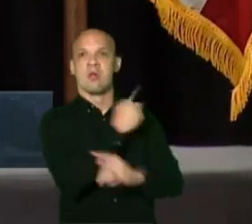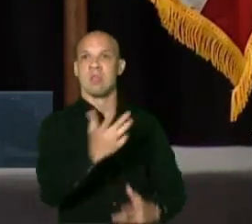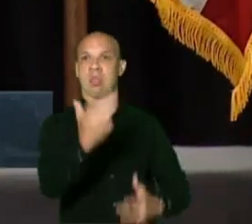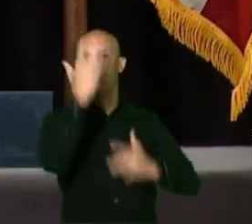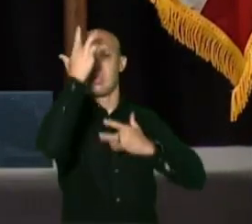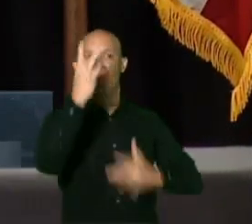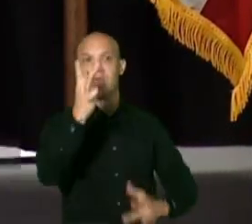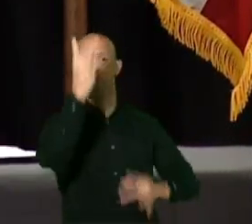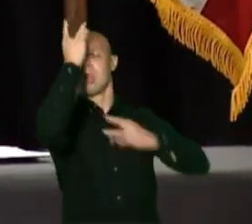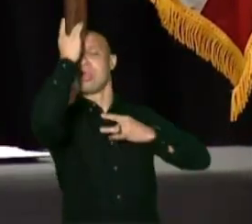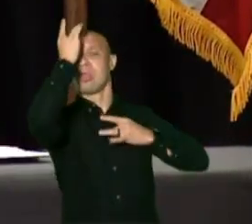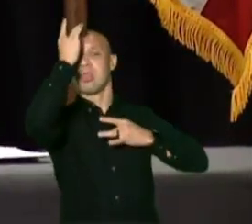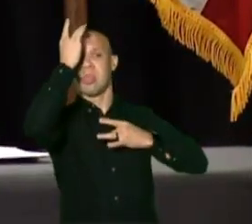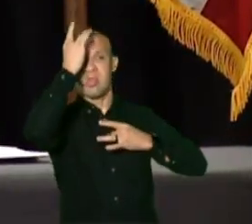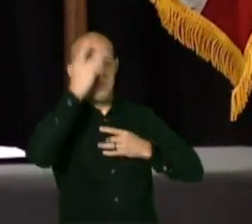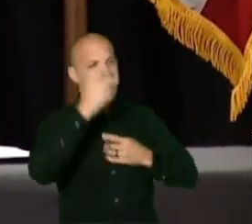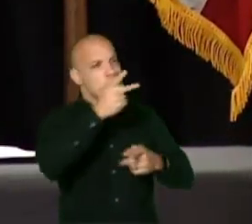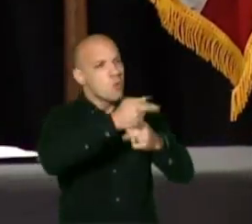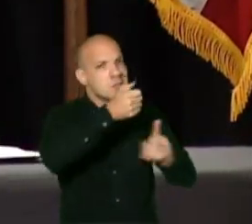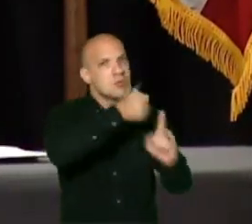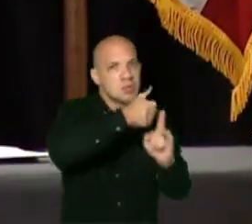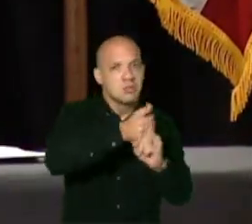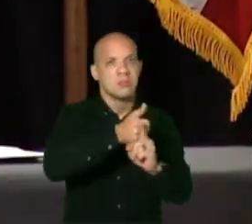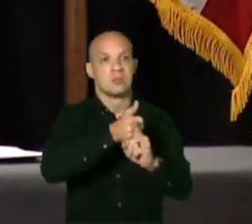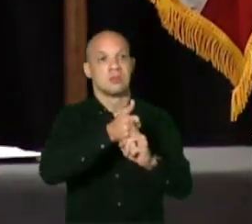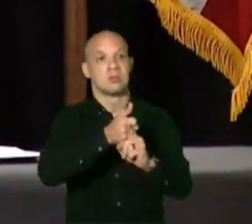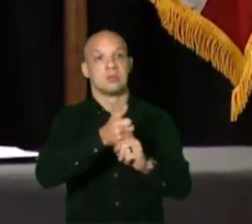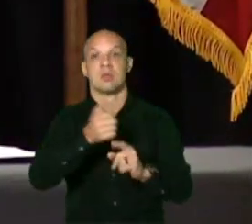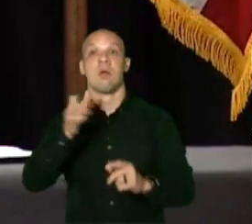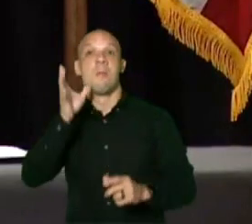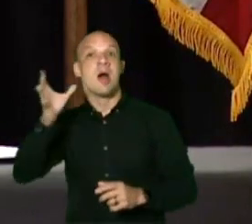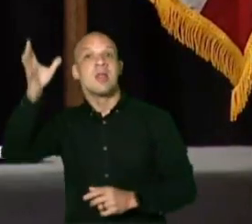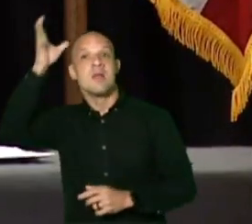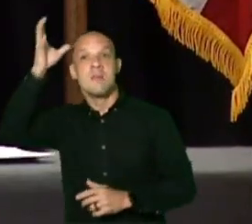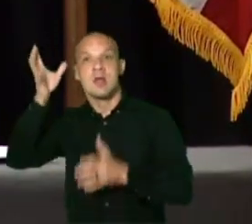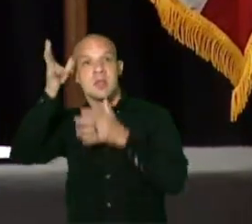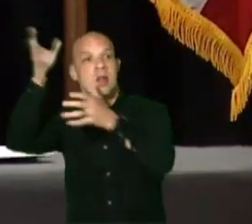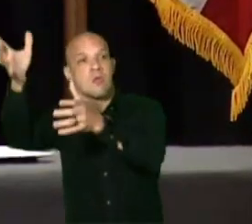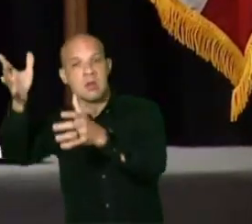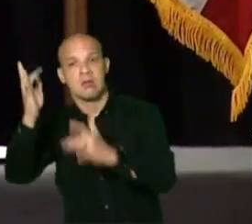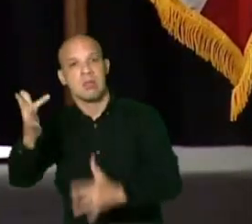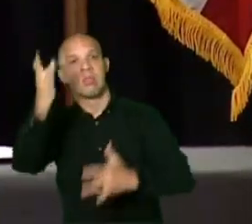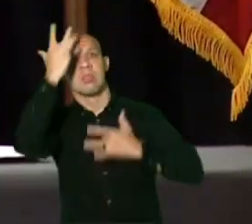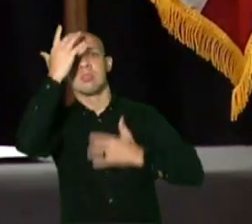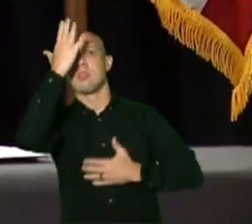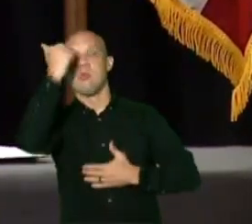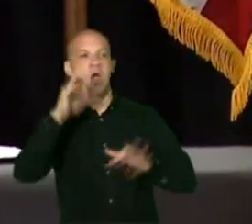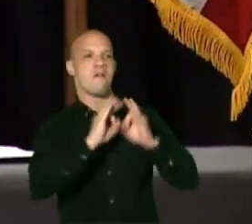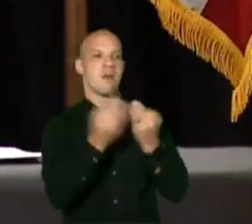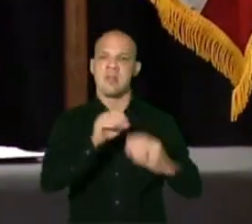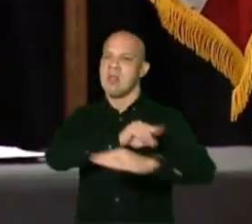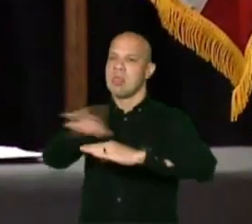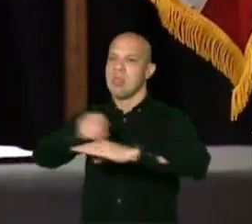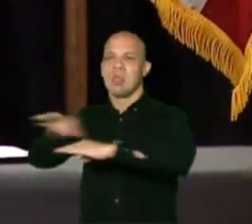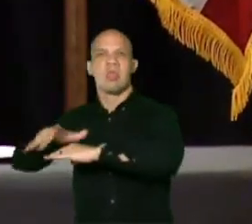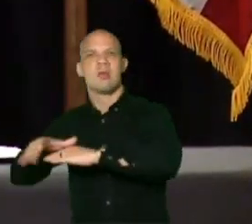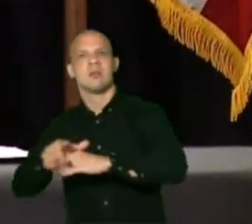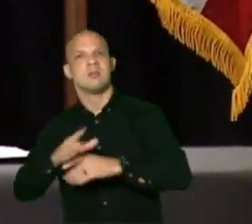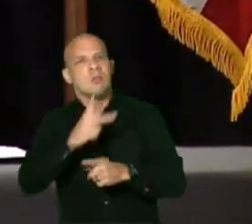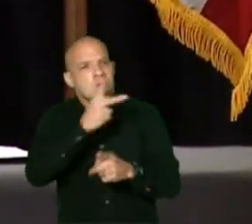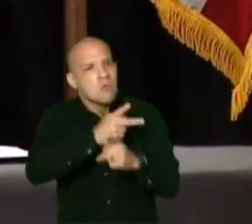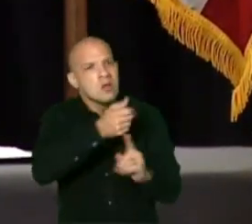cuídense y cuiden a sus adultos mayores. Están muriendo porque se están contagiando con sus propios familiares. Por favor, cuídense